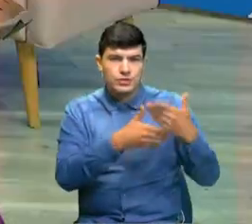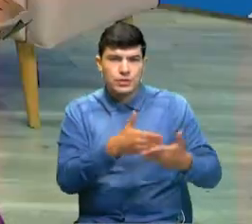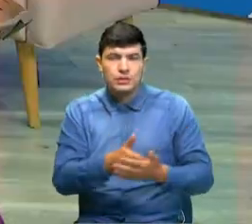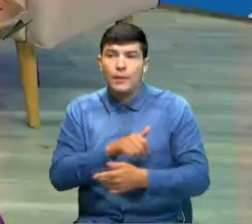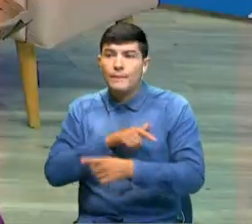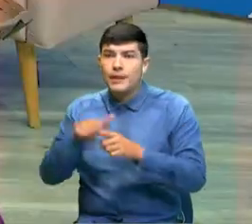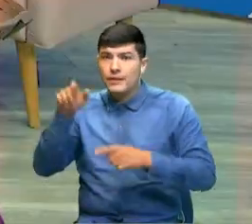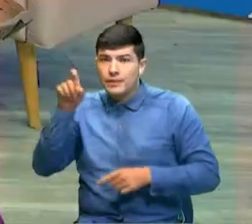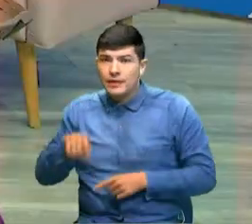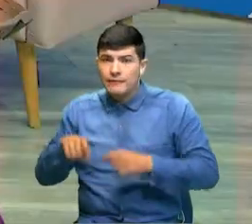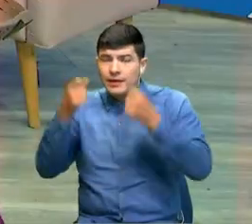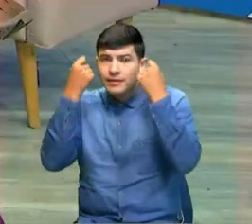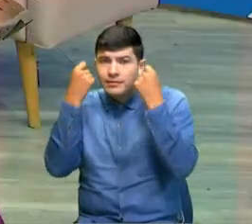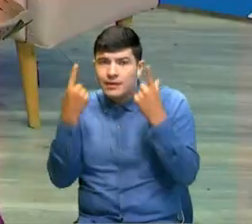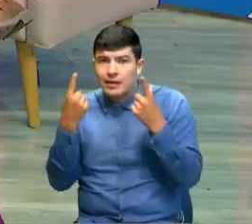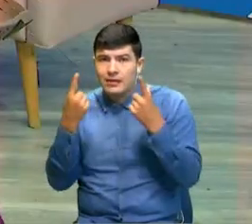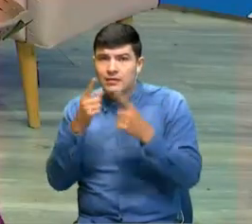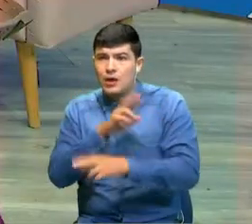hay que entender una figura.